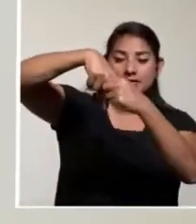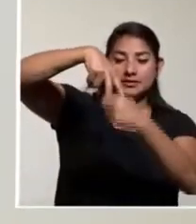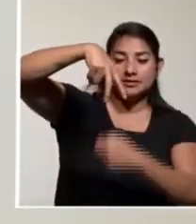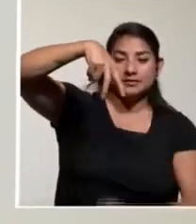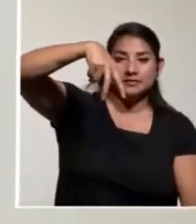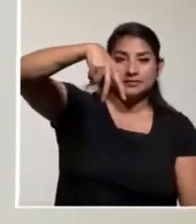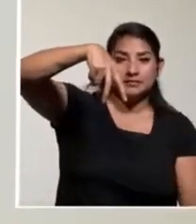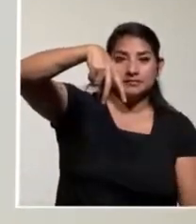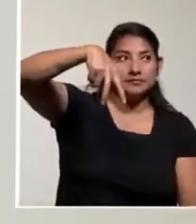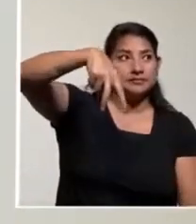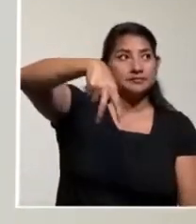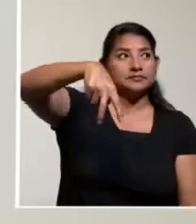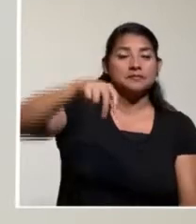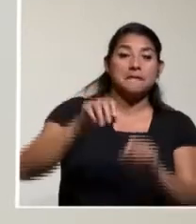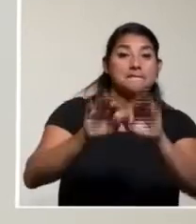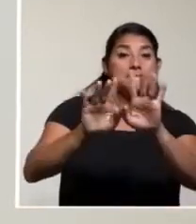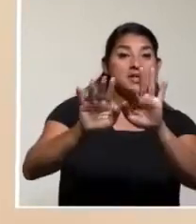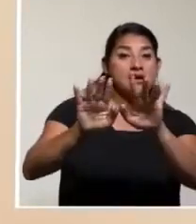Feet.